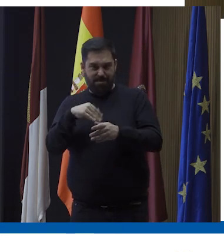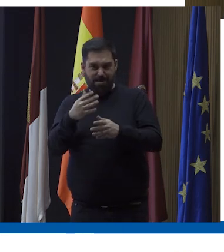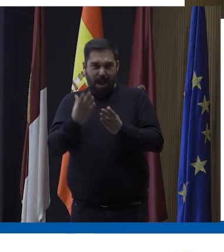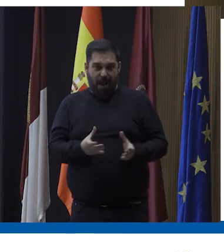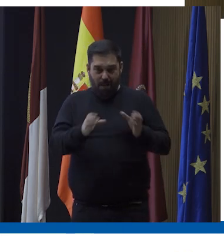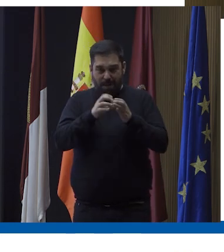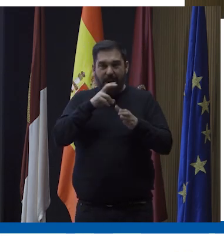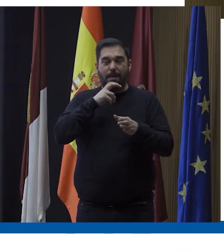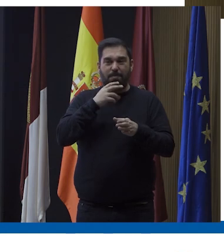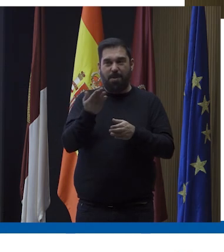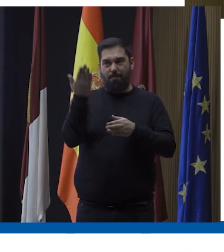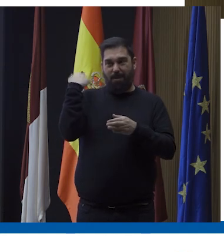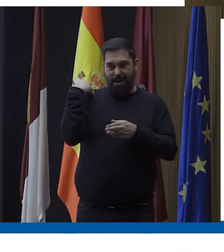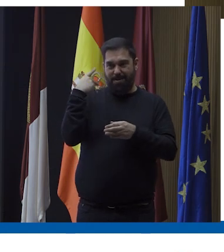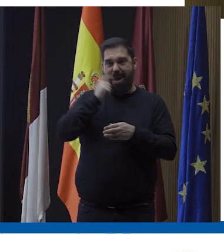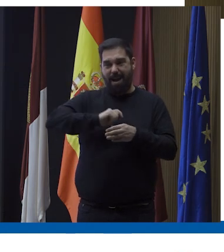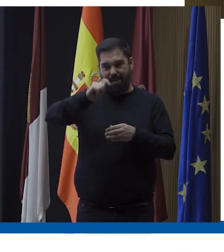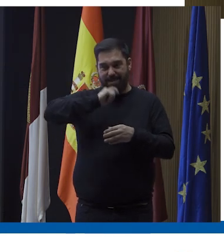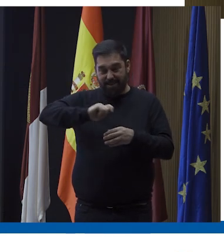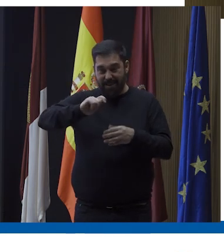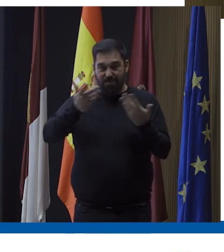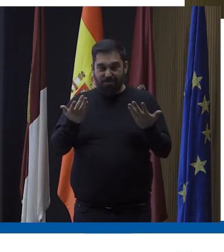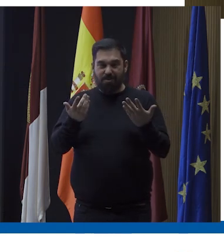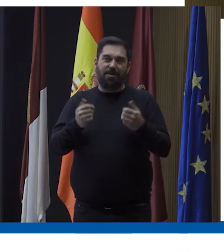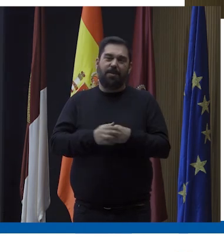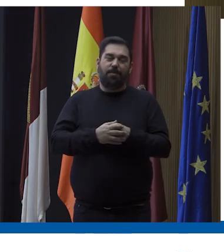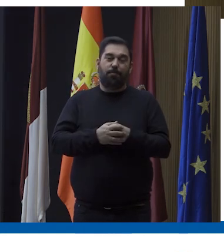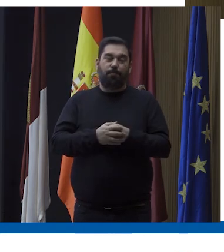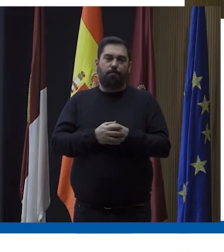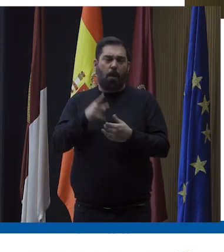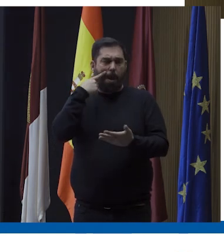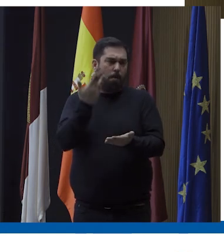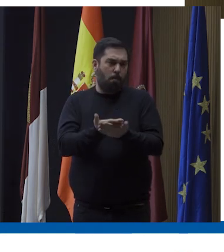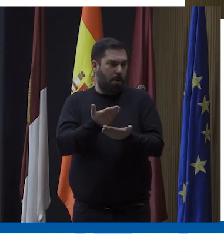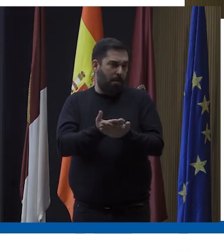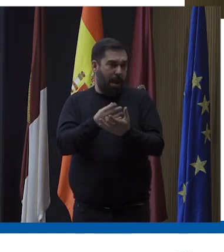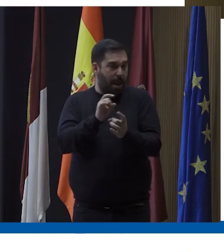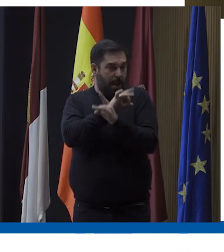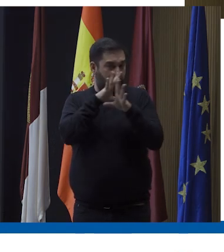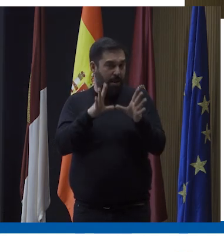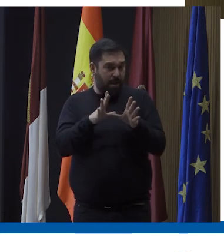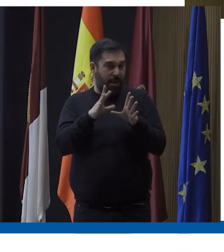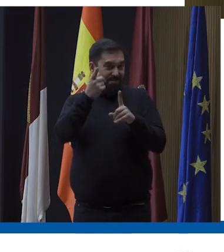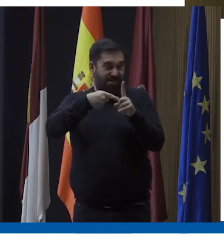Entonces hay que saber cuáles son los signos que nos hacen, ¿vale?